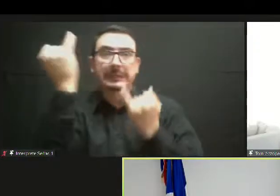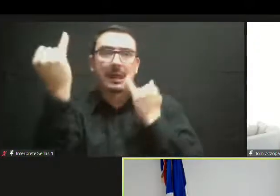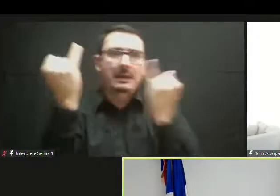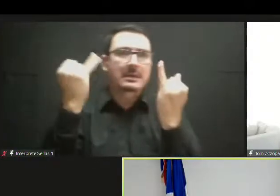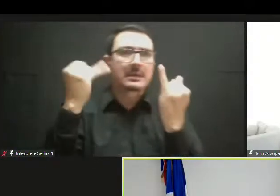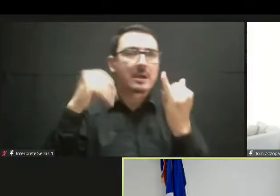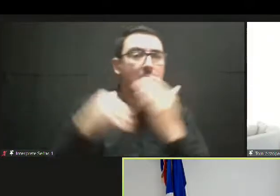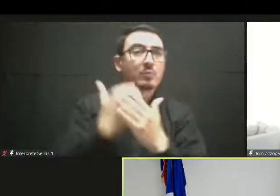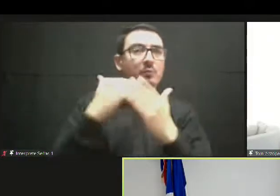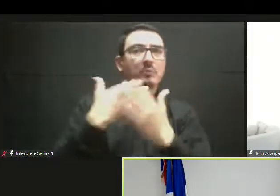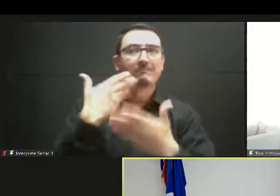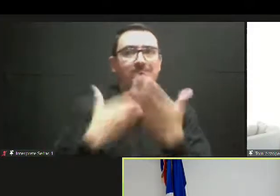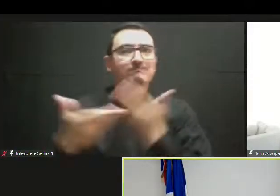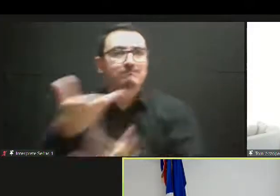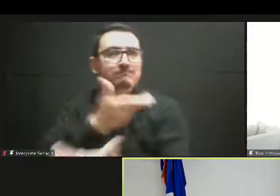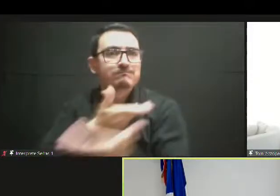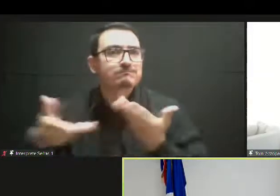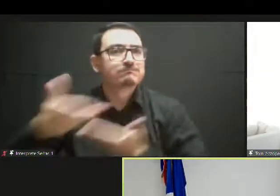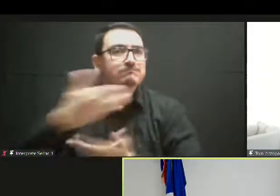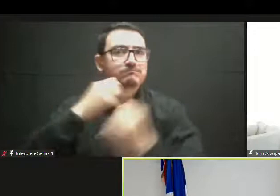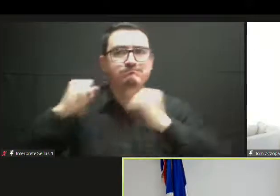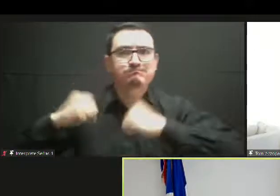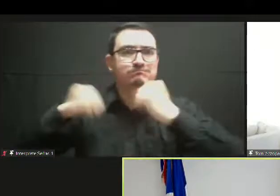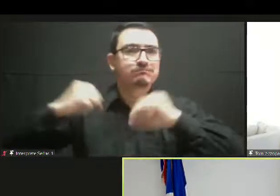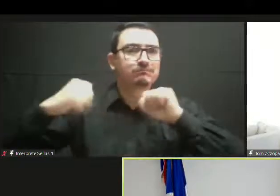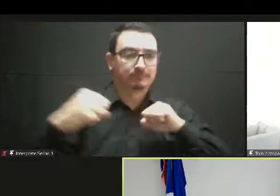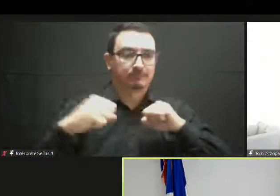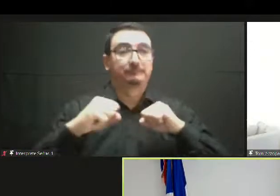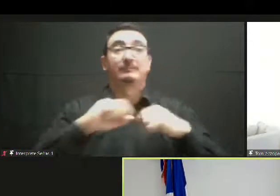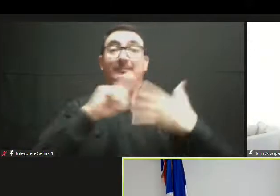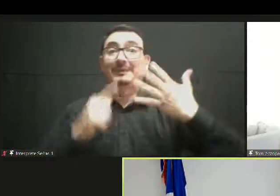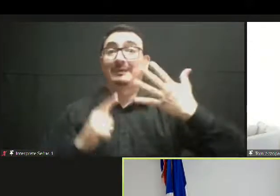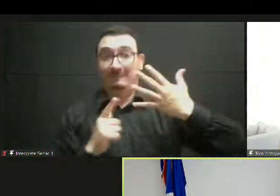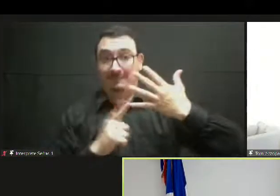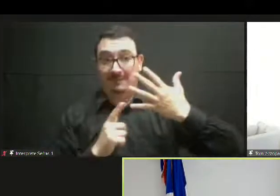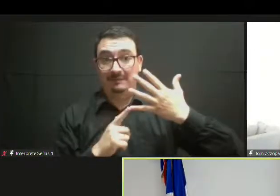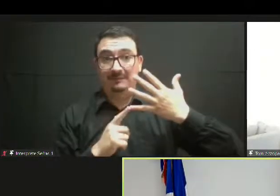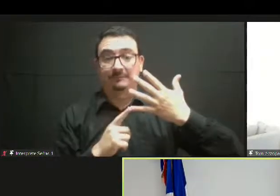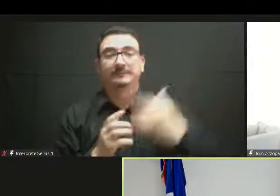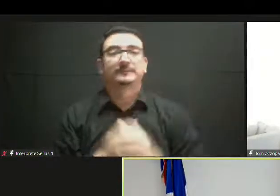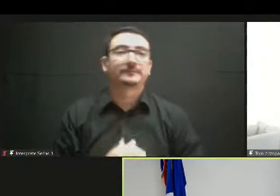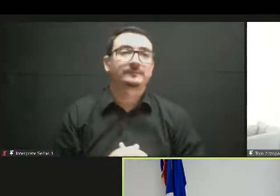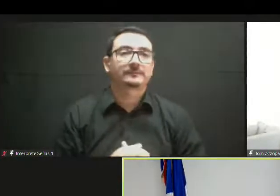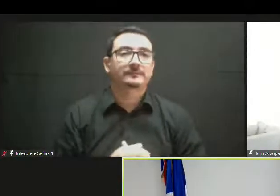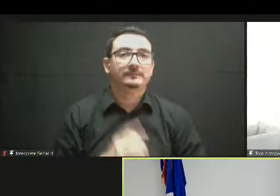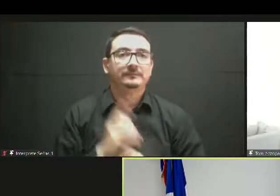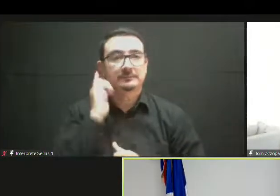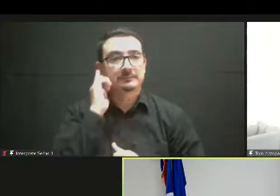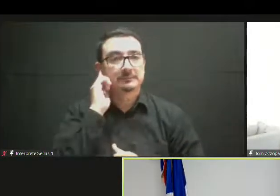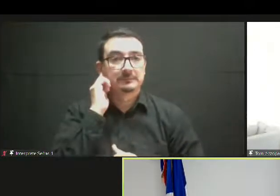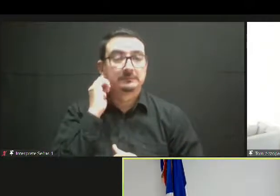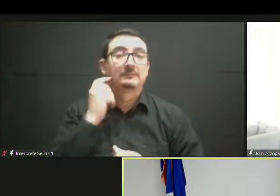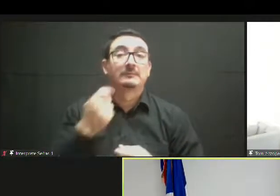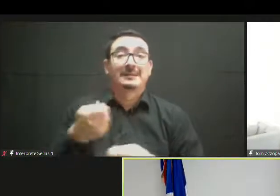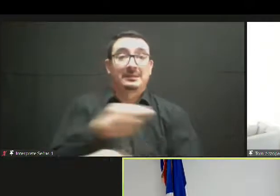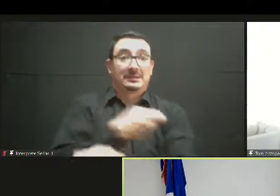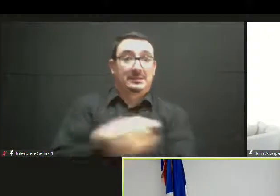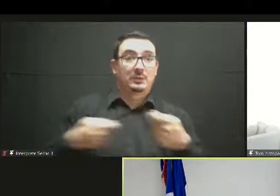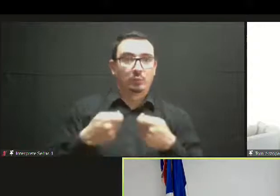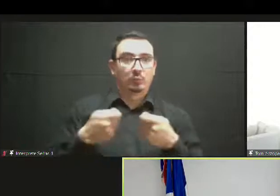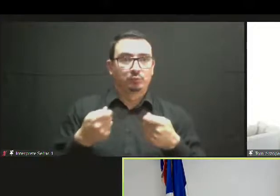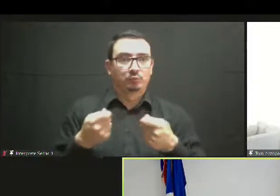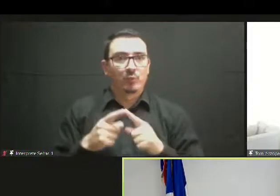servicios. Como un quinto pilar está la promoción de mercados, que va orientado a la definición de